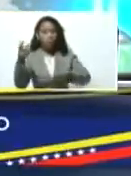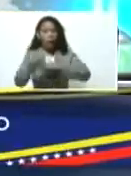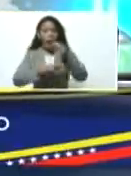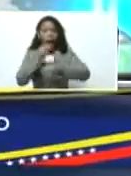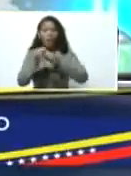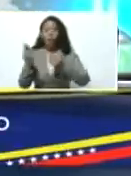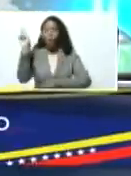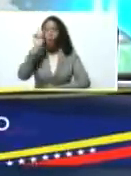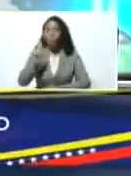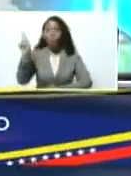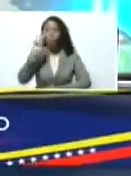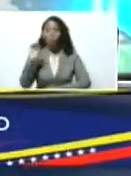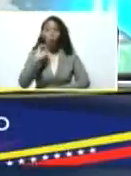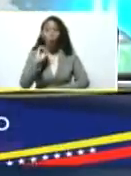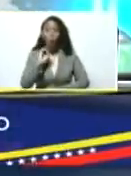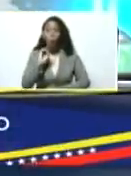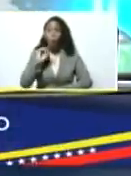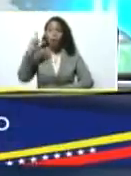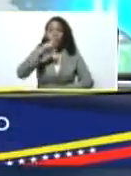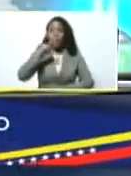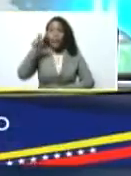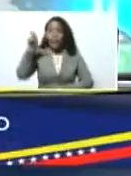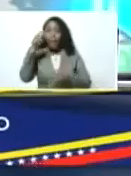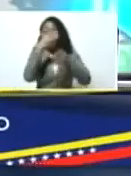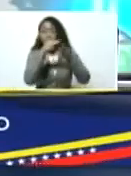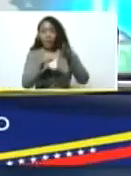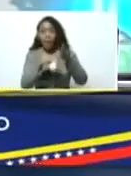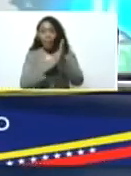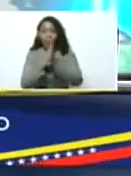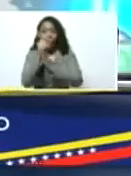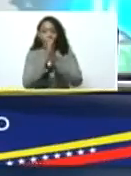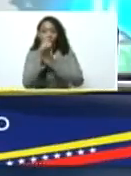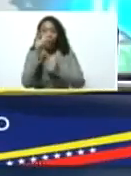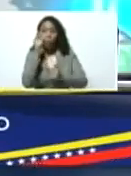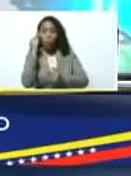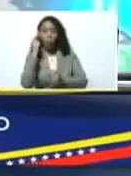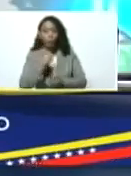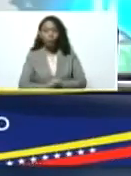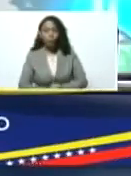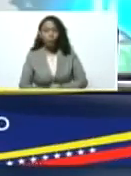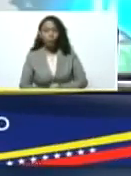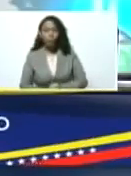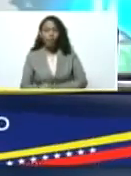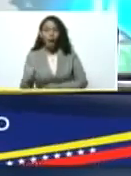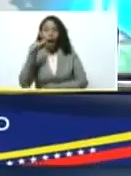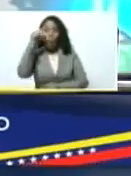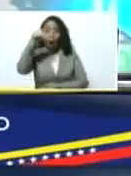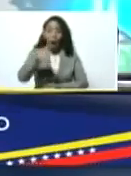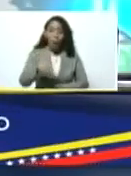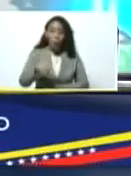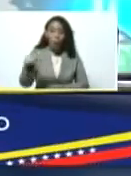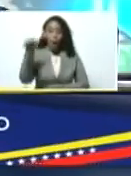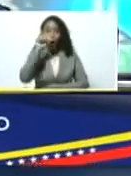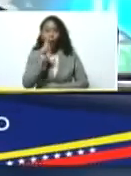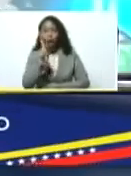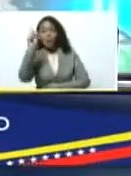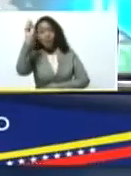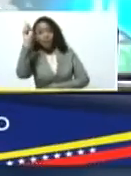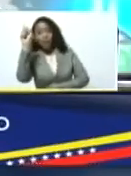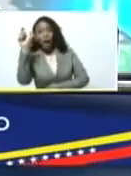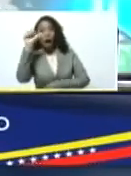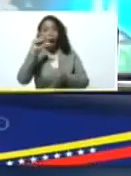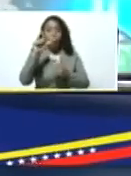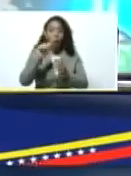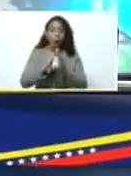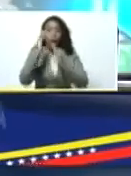uso o consume el producto del emprendedor. Aguas abajo, aguas arriba, aguas al